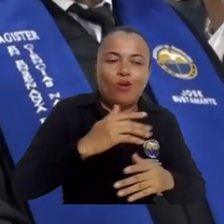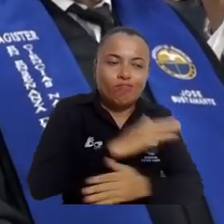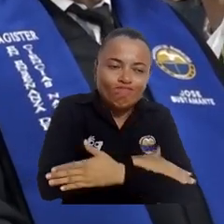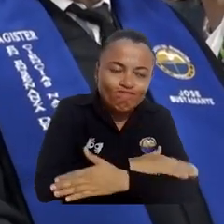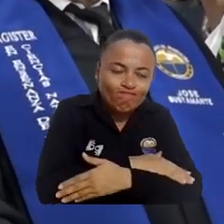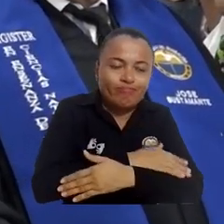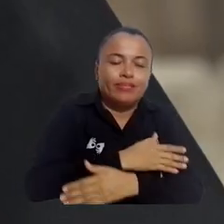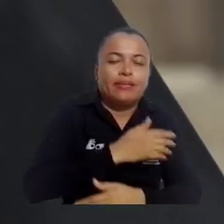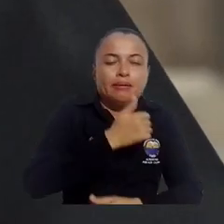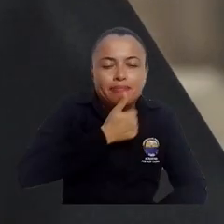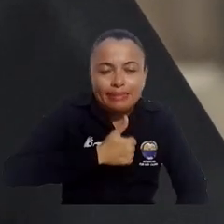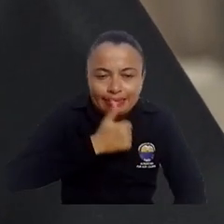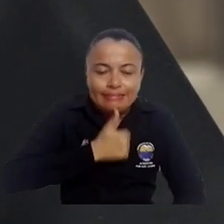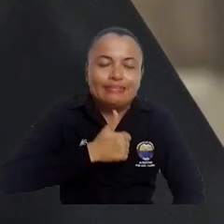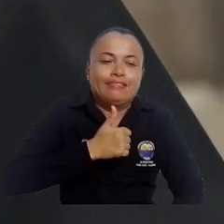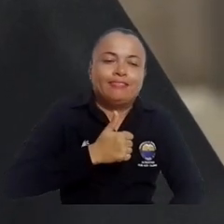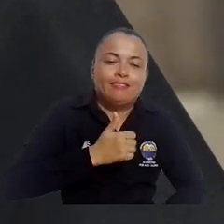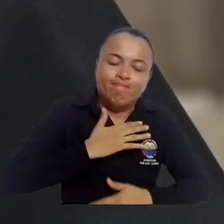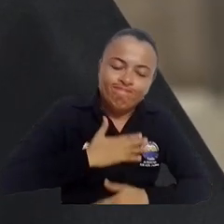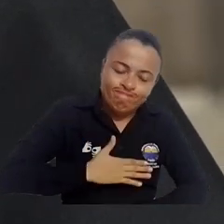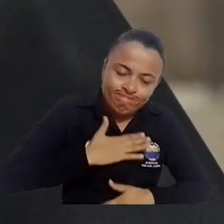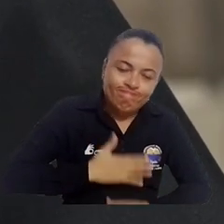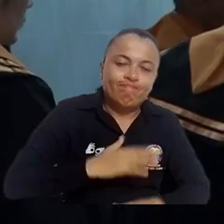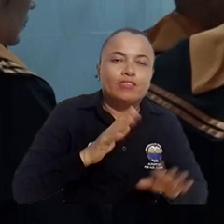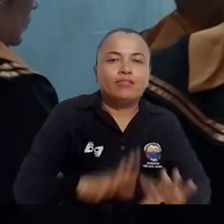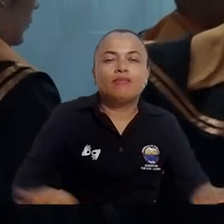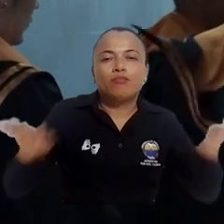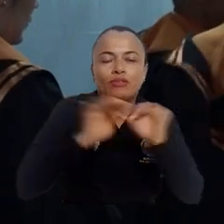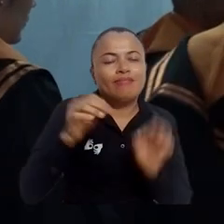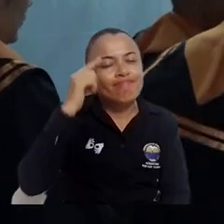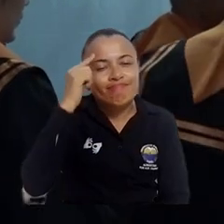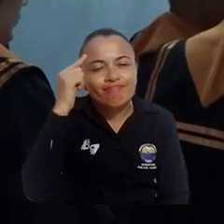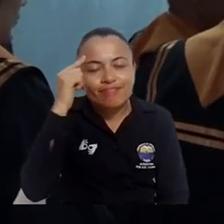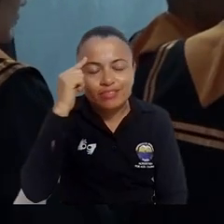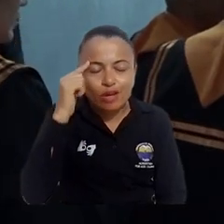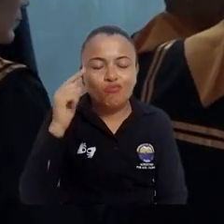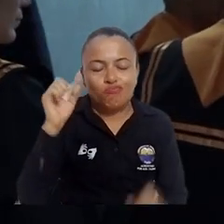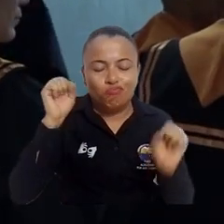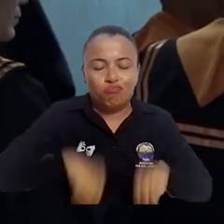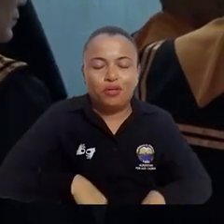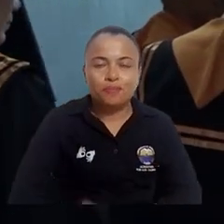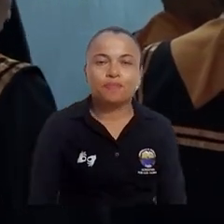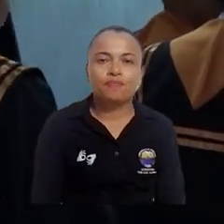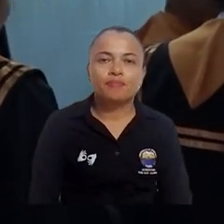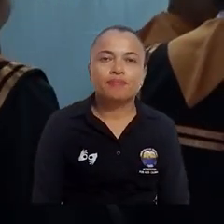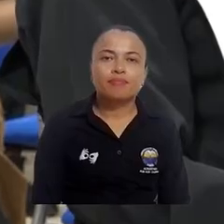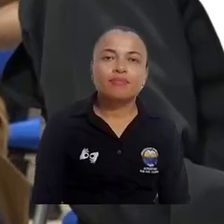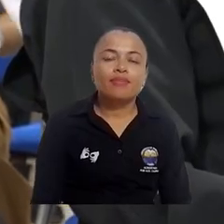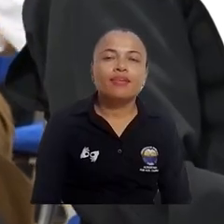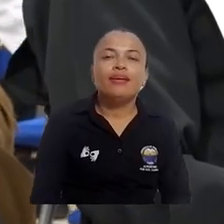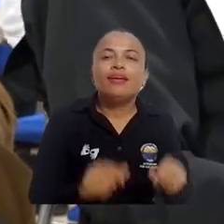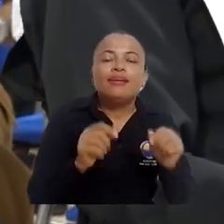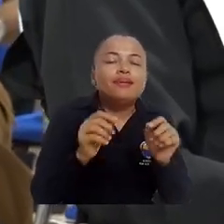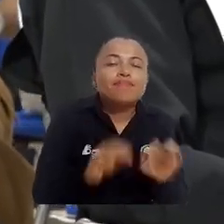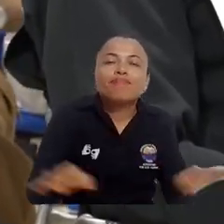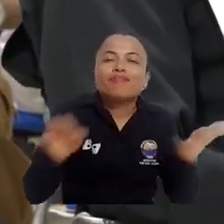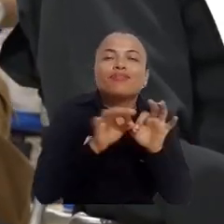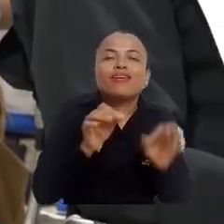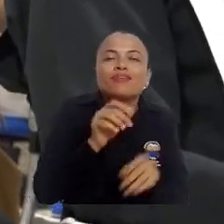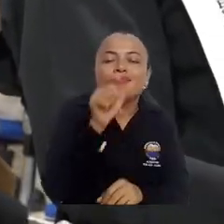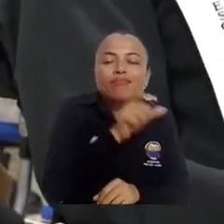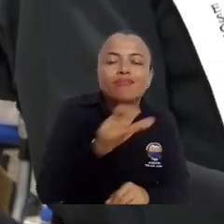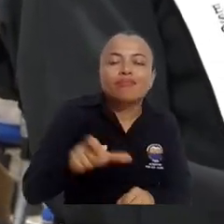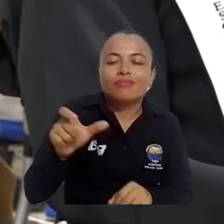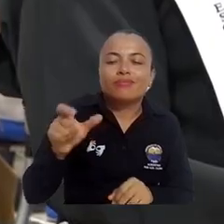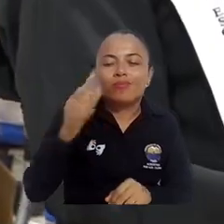tener dedicación, paciencia y ante todo, pues, pensar que siempre lo vamos a lograr. Porque el principal activo de esta